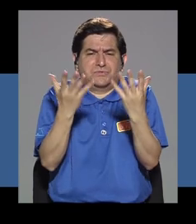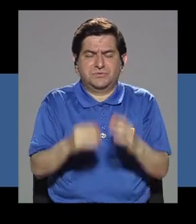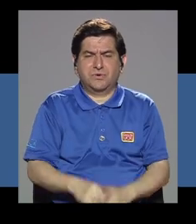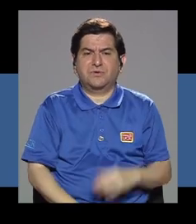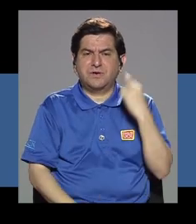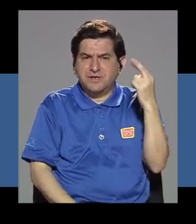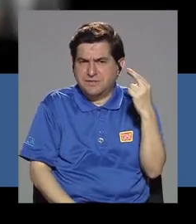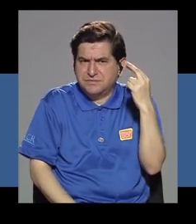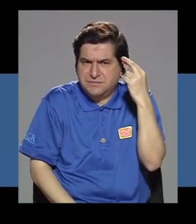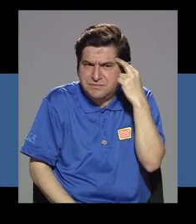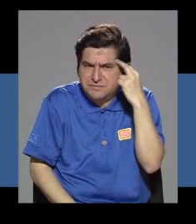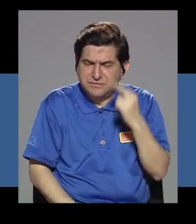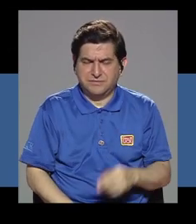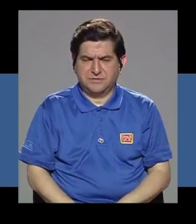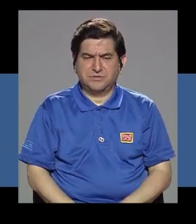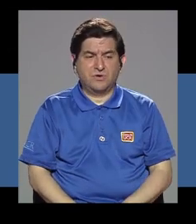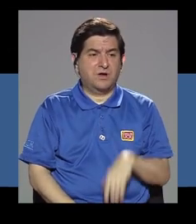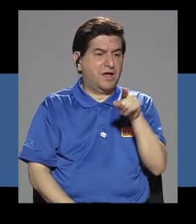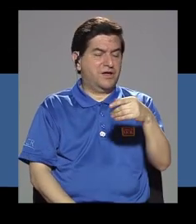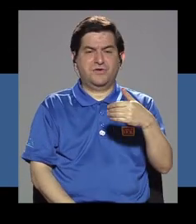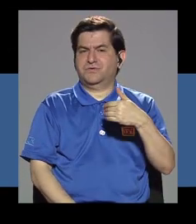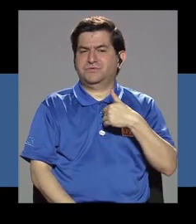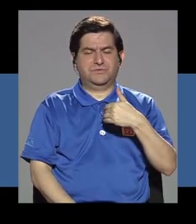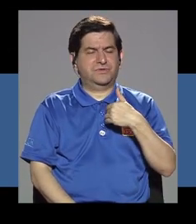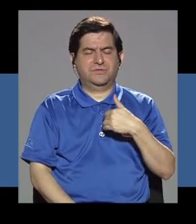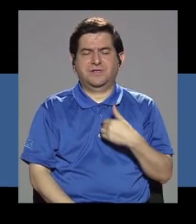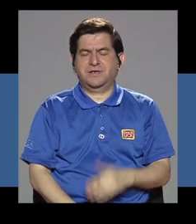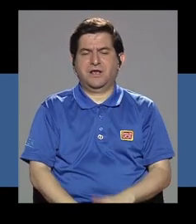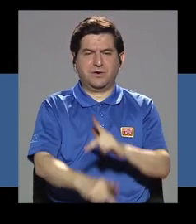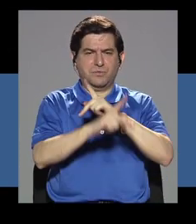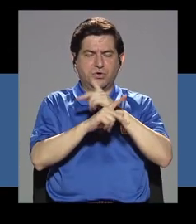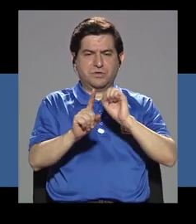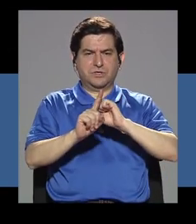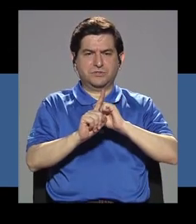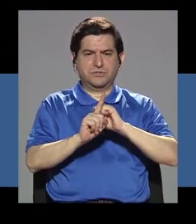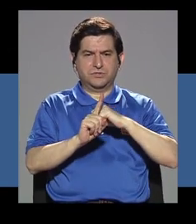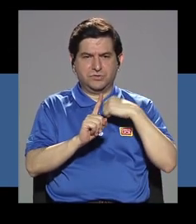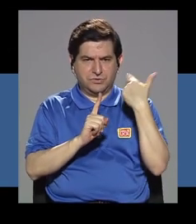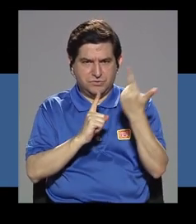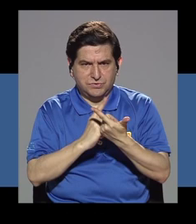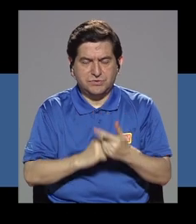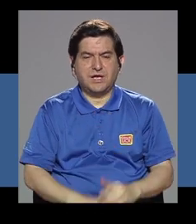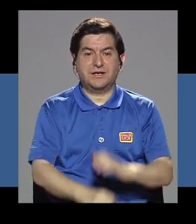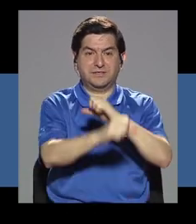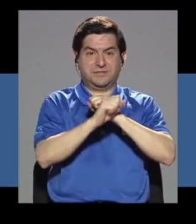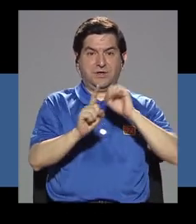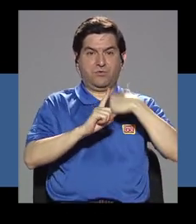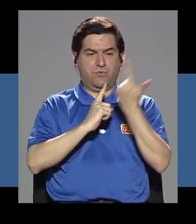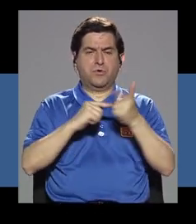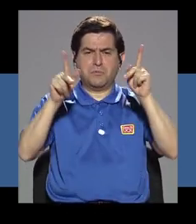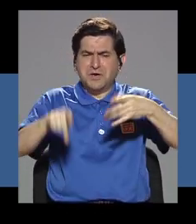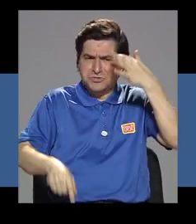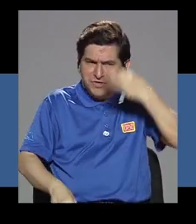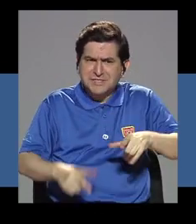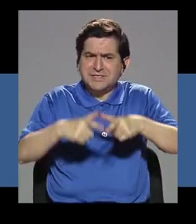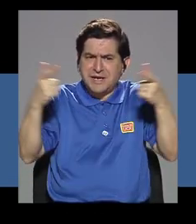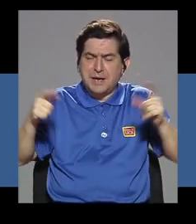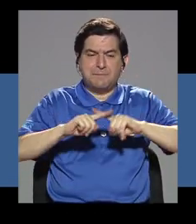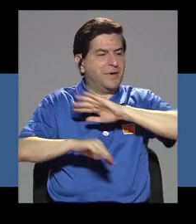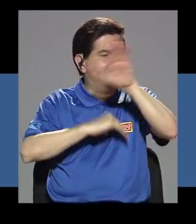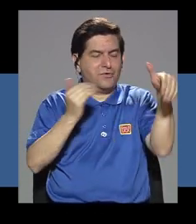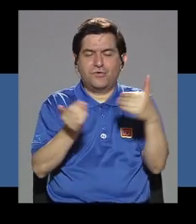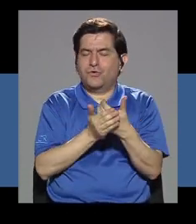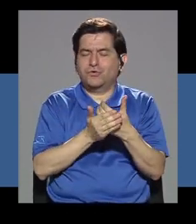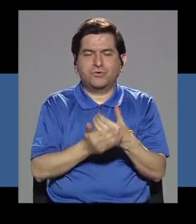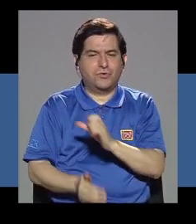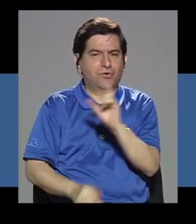sido básicamente o porque no están cubiertos por la seguridad social, que hoy en día la gente cree que la gran mayoría sí, pero no están